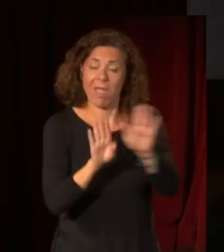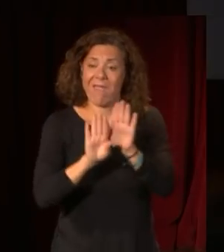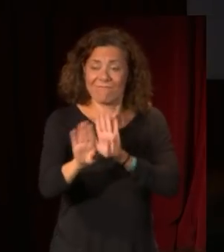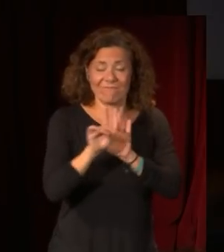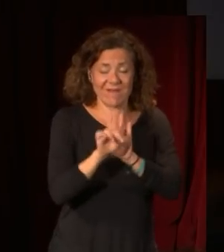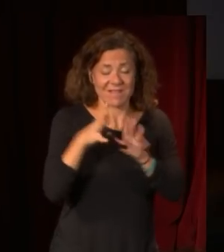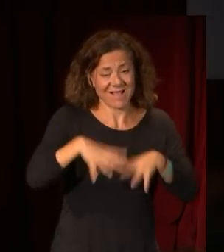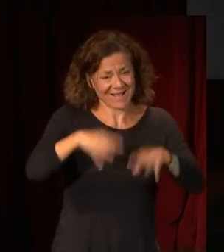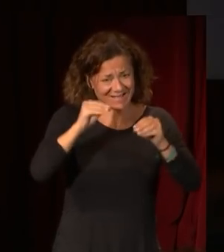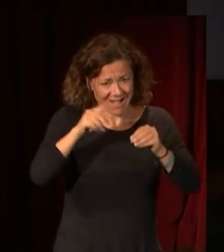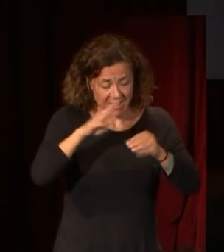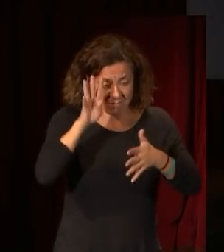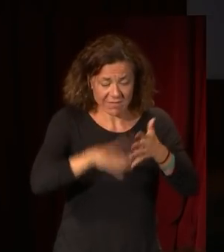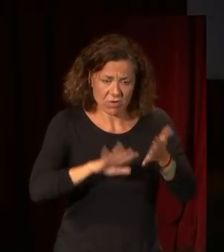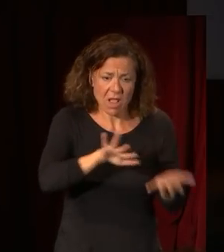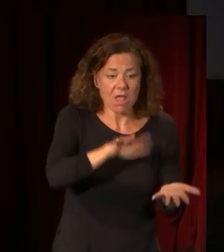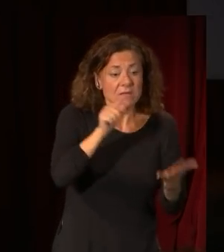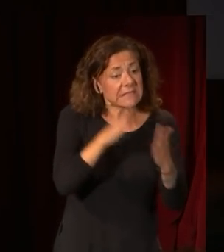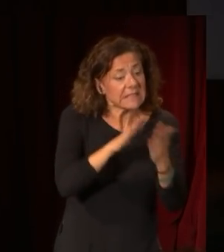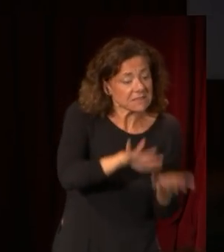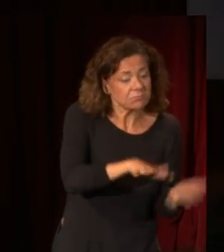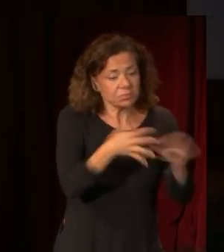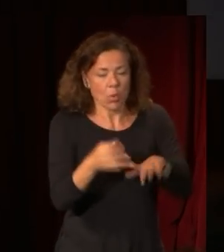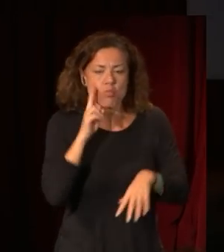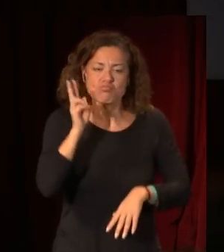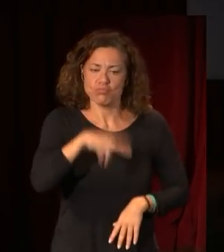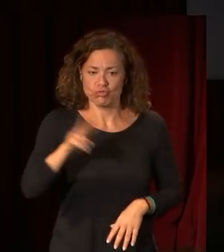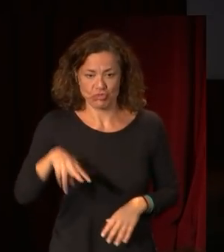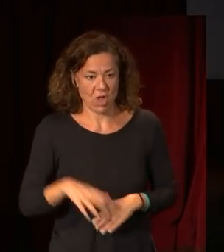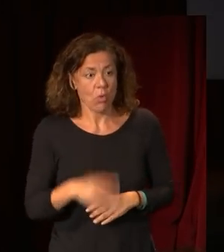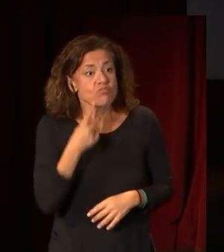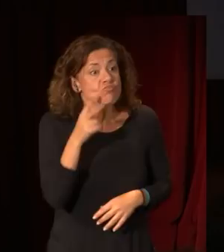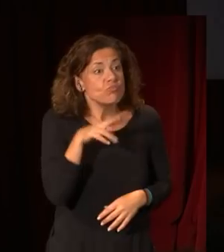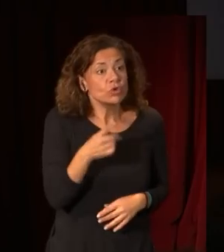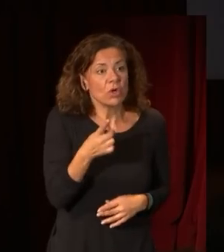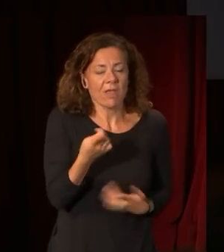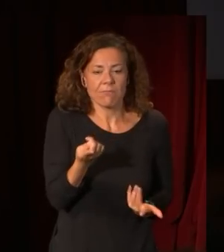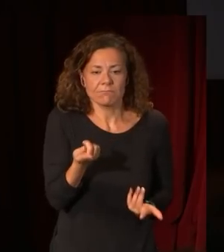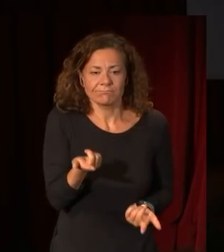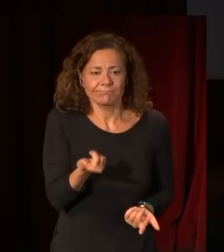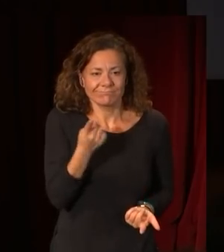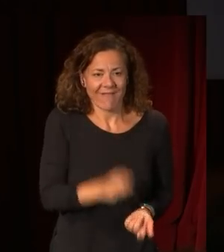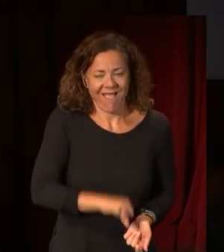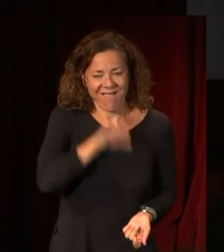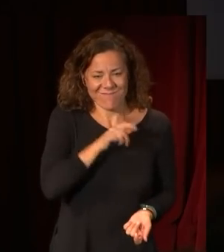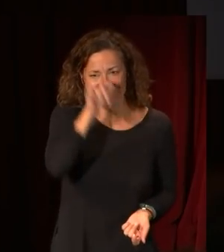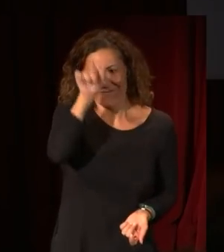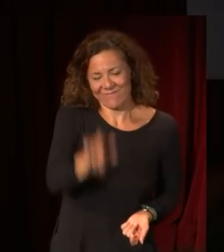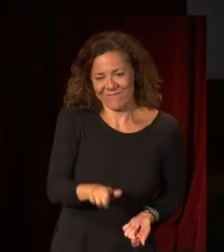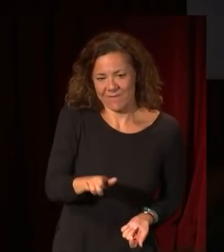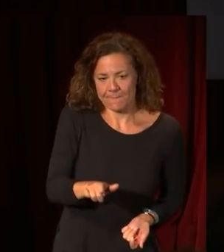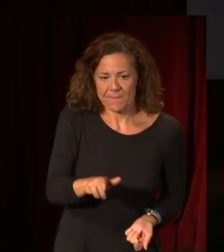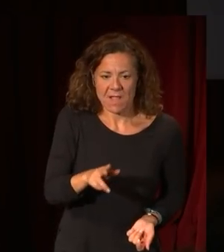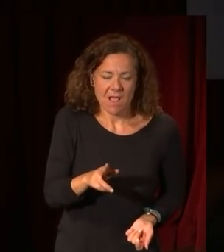en un pequeño museo bien un museo de alguien que admira al que es el eclesiástico